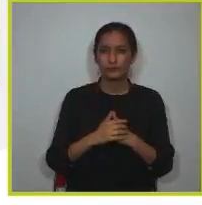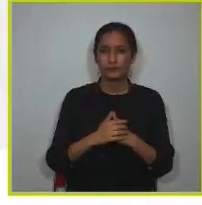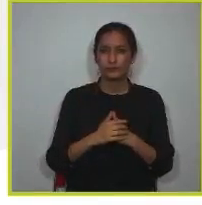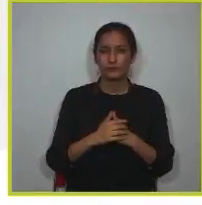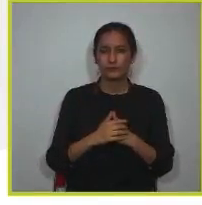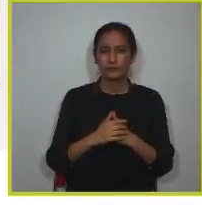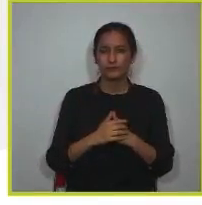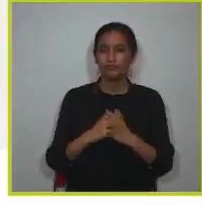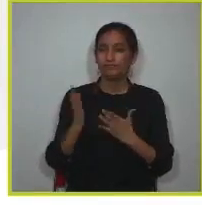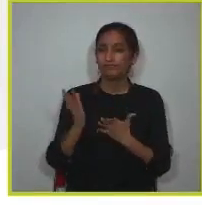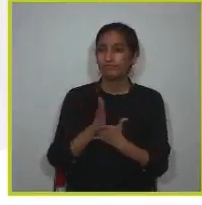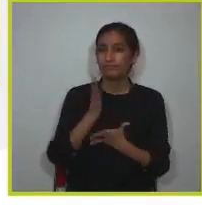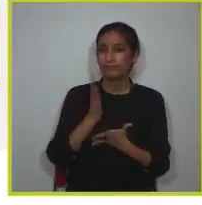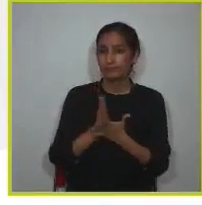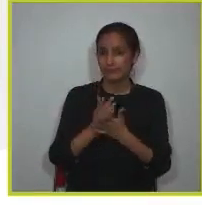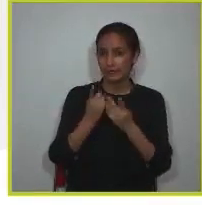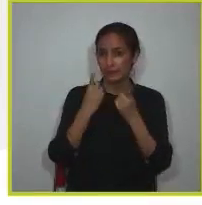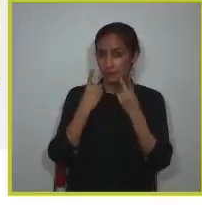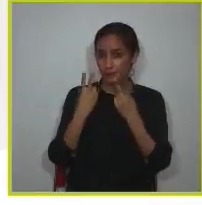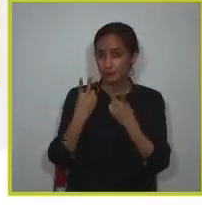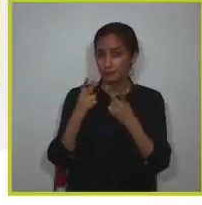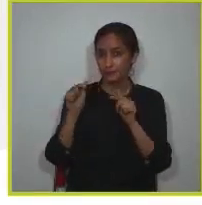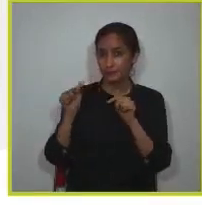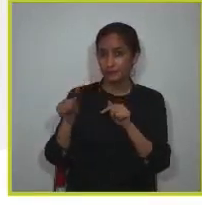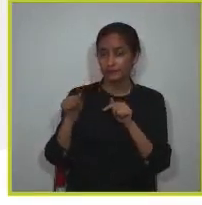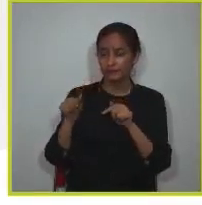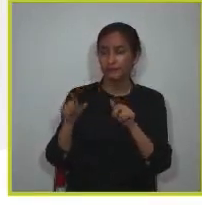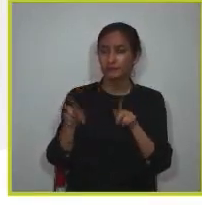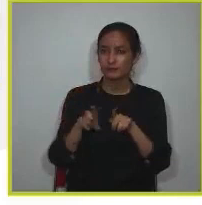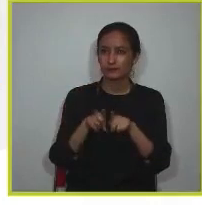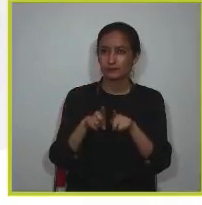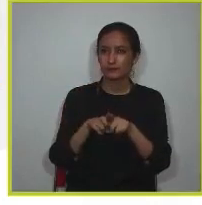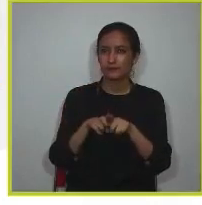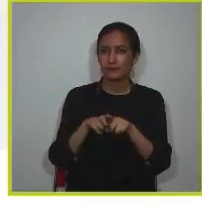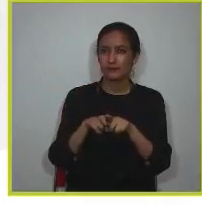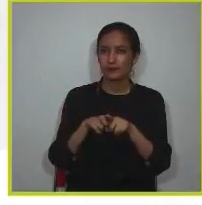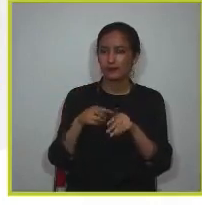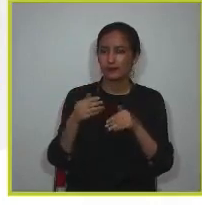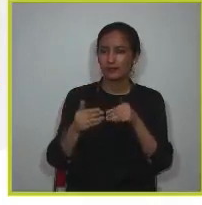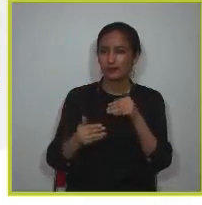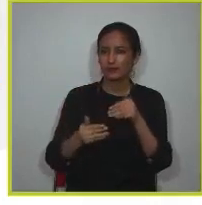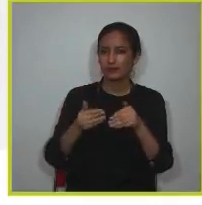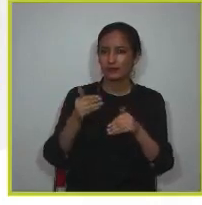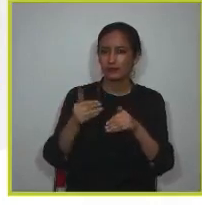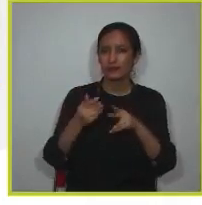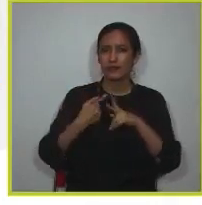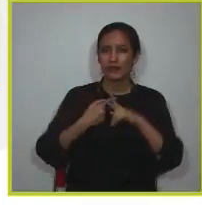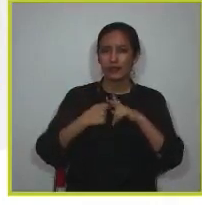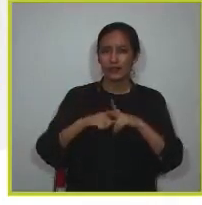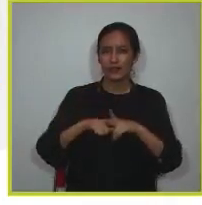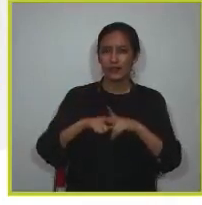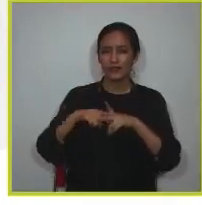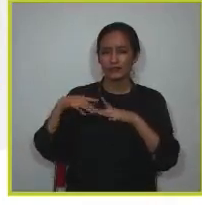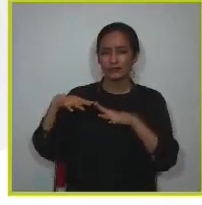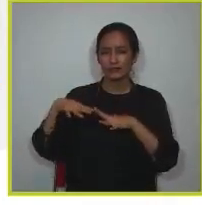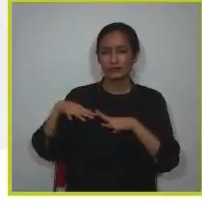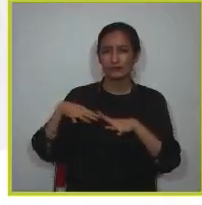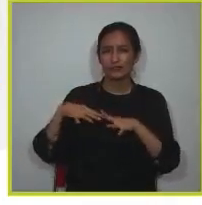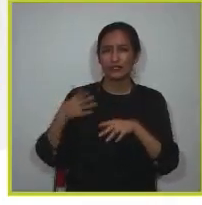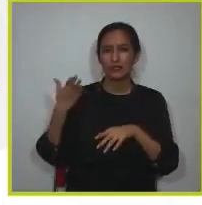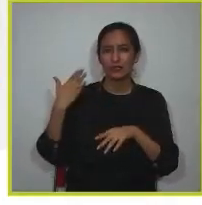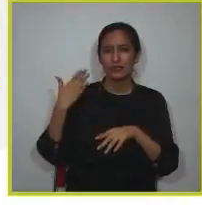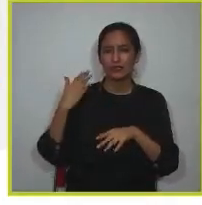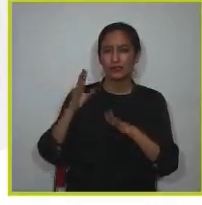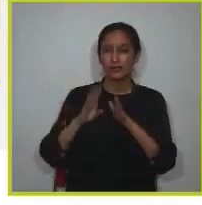la problemática identificada aquí se refiere a un proceso que tiene su origen en una crisis que se resolvió